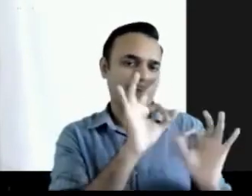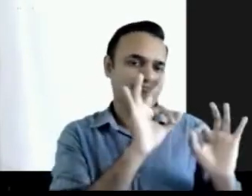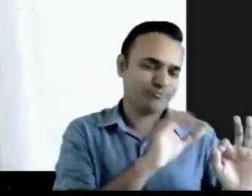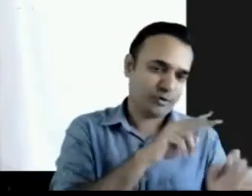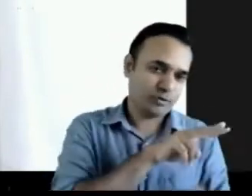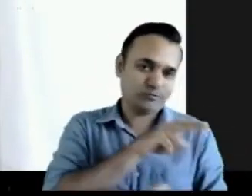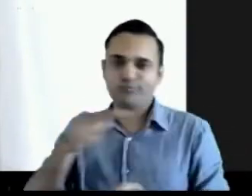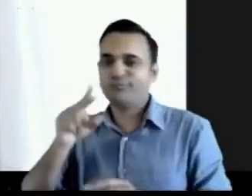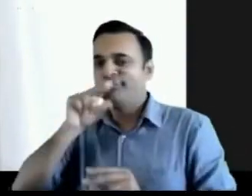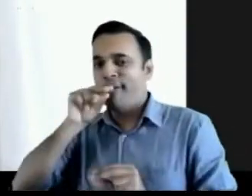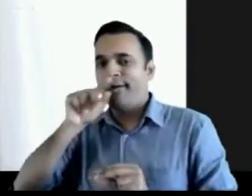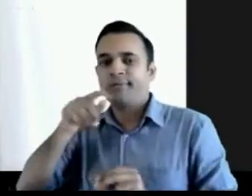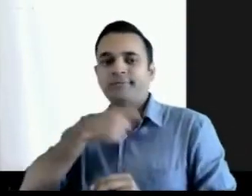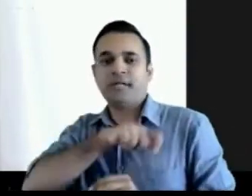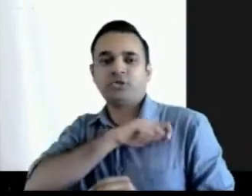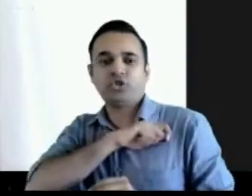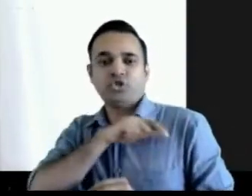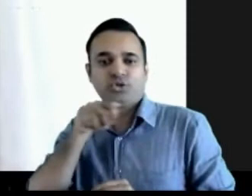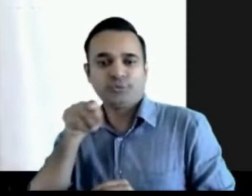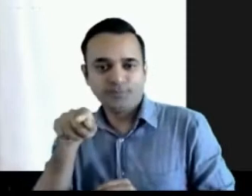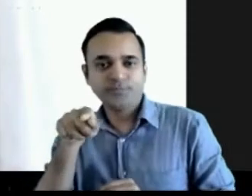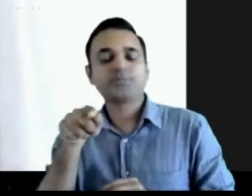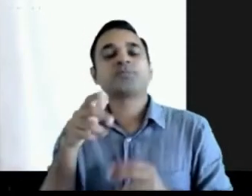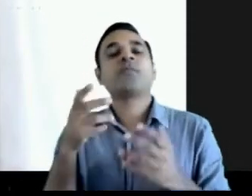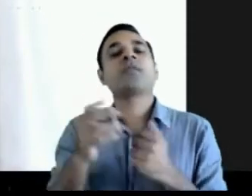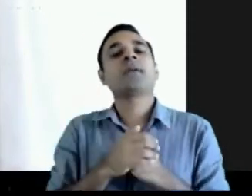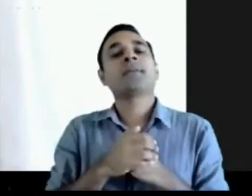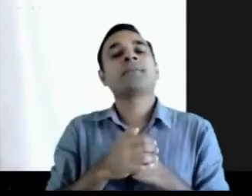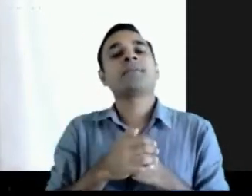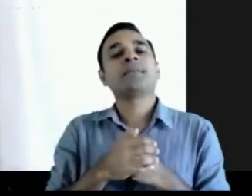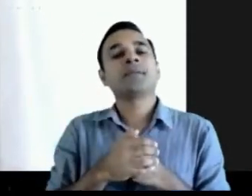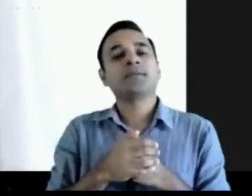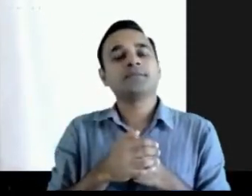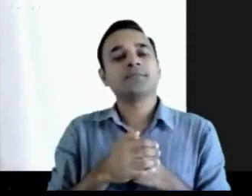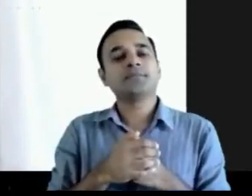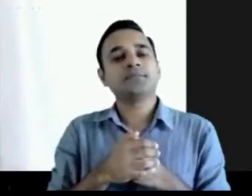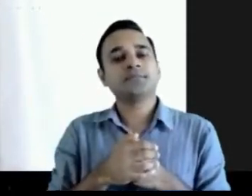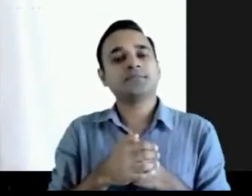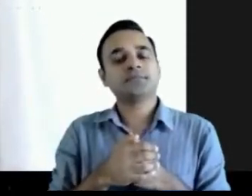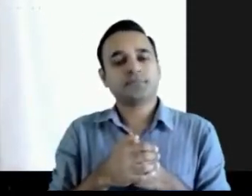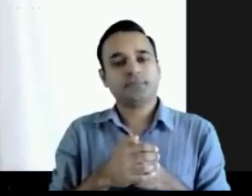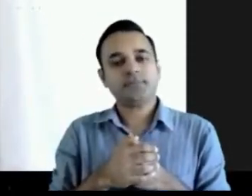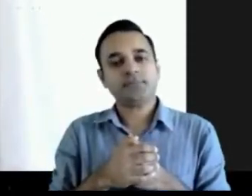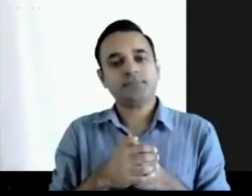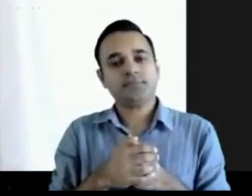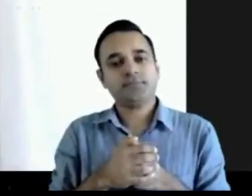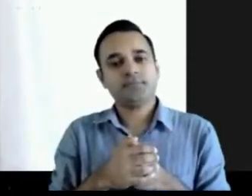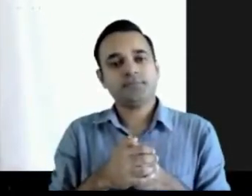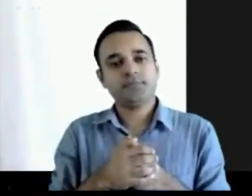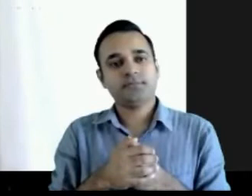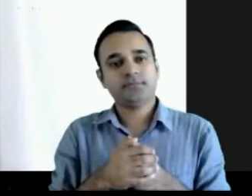claudia herrera melgar del centro para la coordinación para la prevención de los desastres en centro america y república